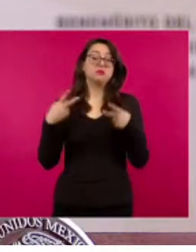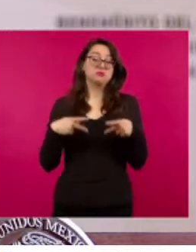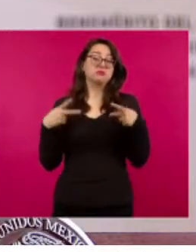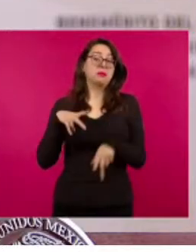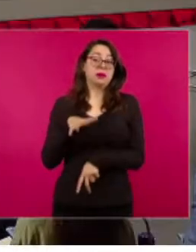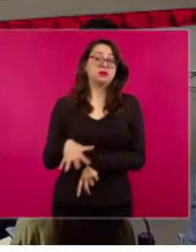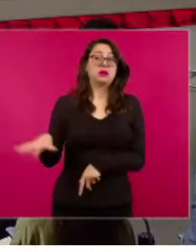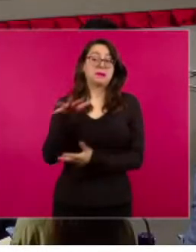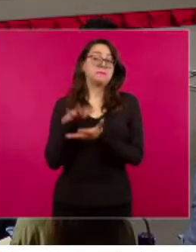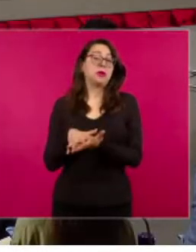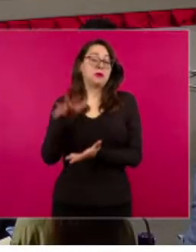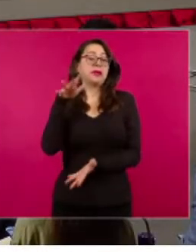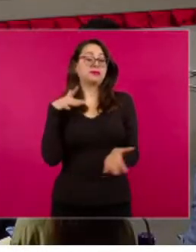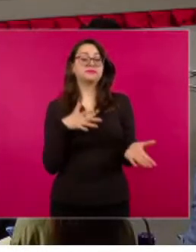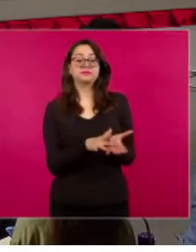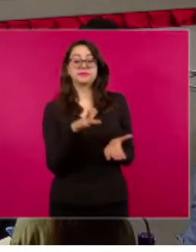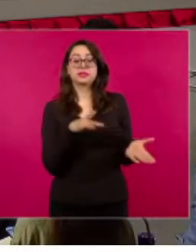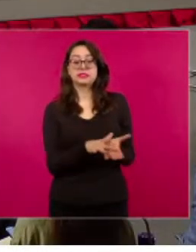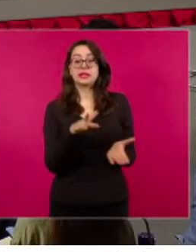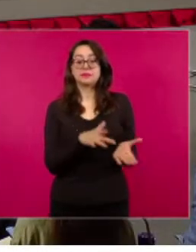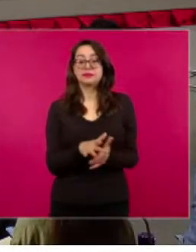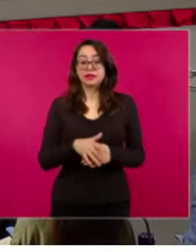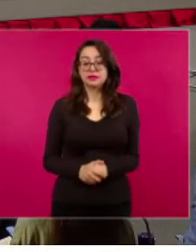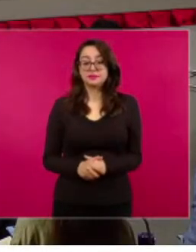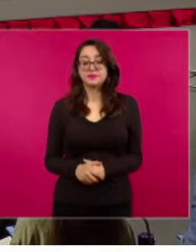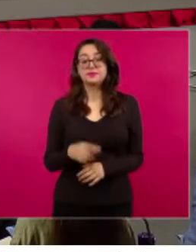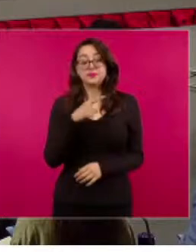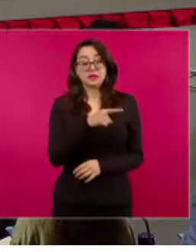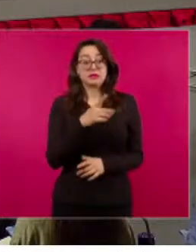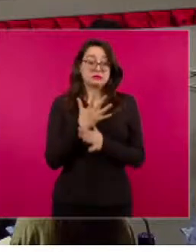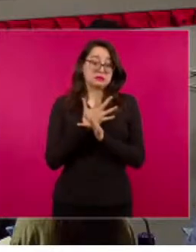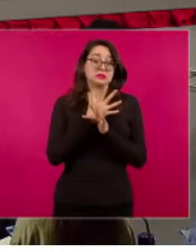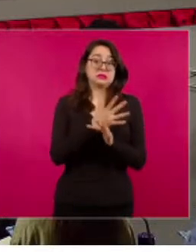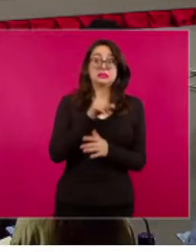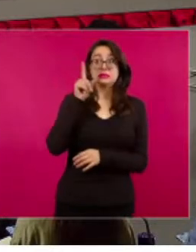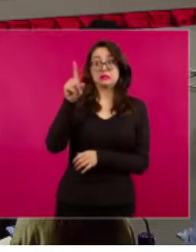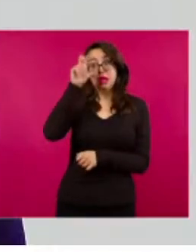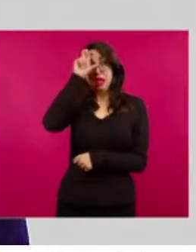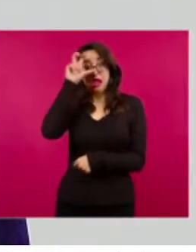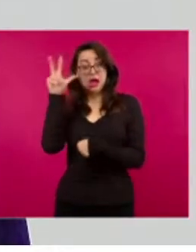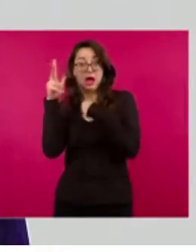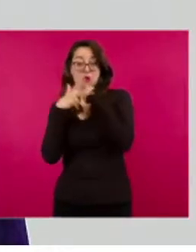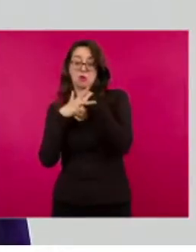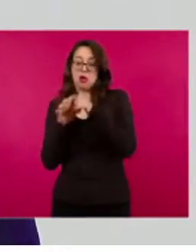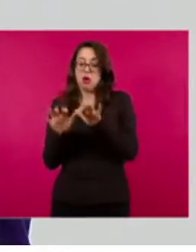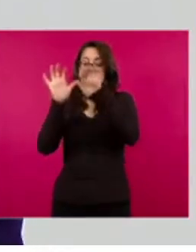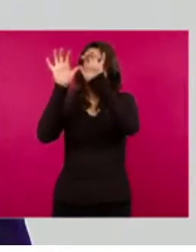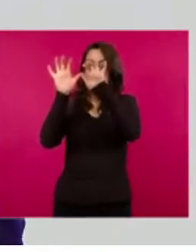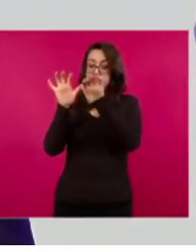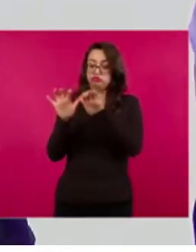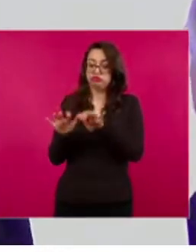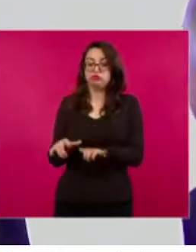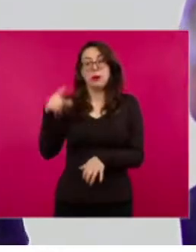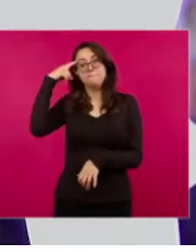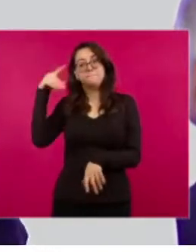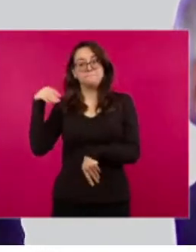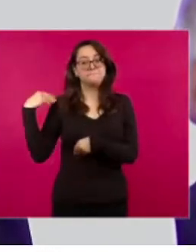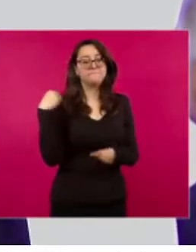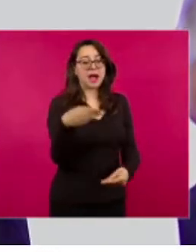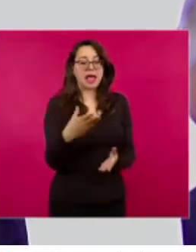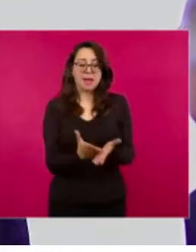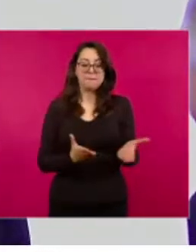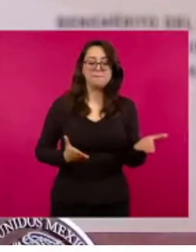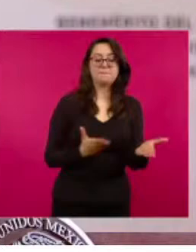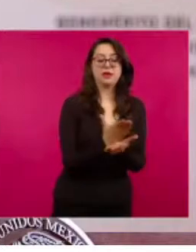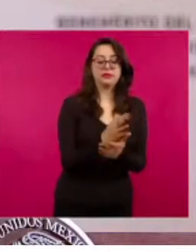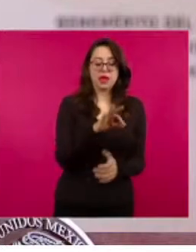al texto preparado para la guía de los expertos electorales, así se llama el documento, que la Unión Europea enviará a las elecciones en México, no califica al gobierno del